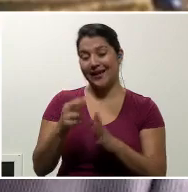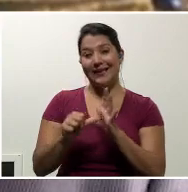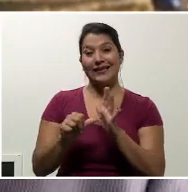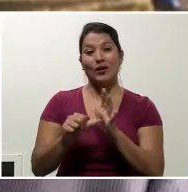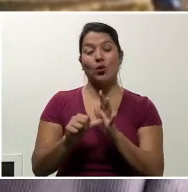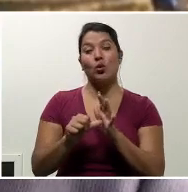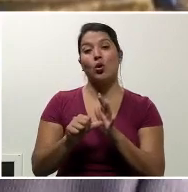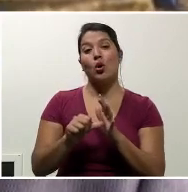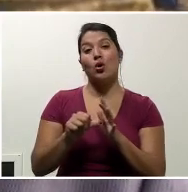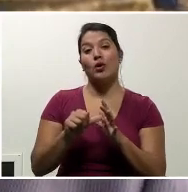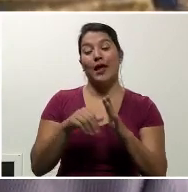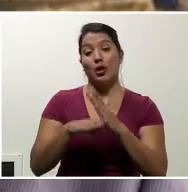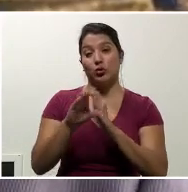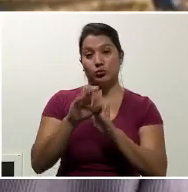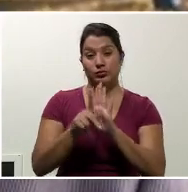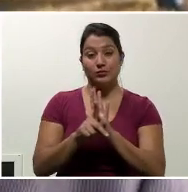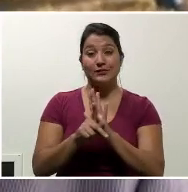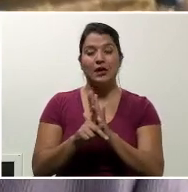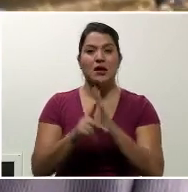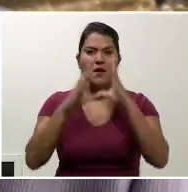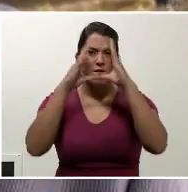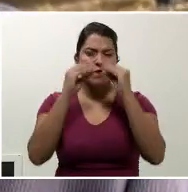constitucional, datos sensibles, datos